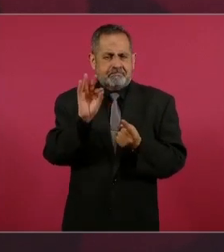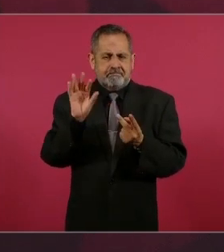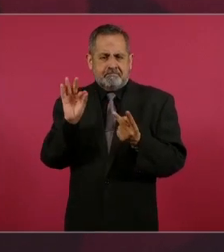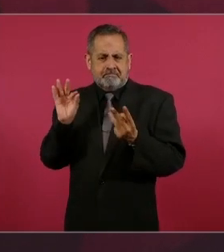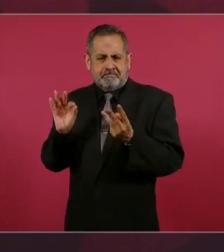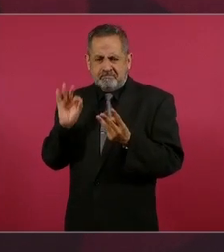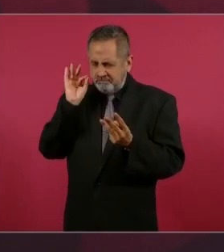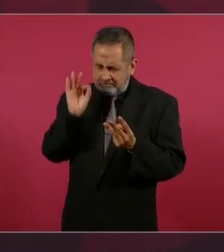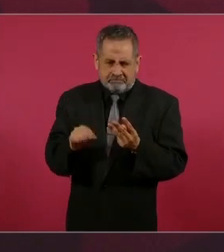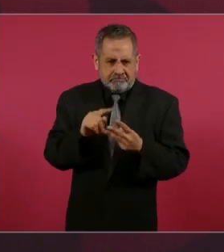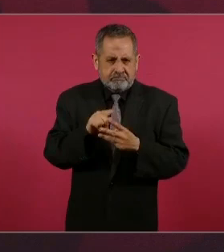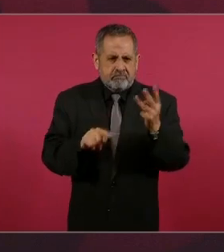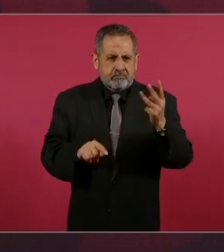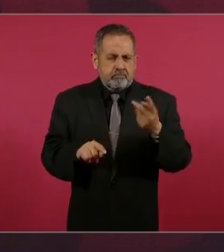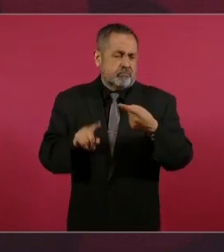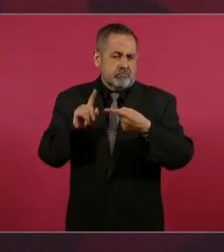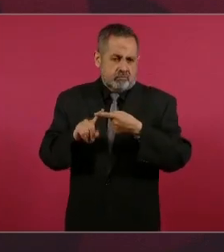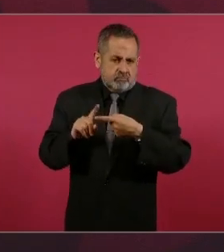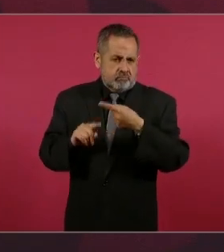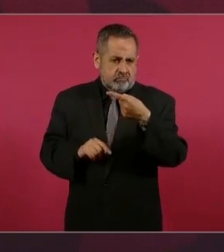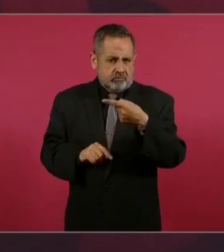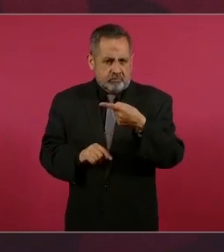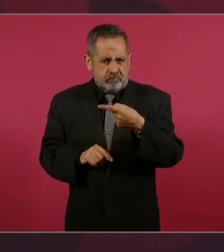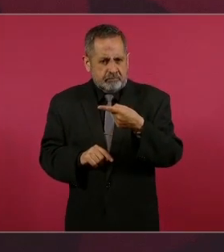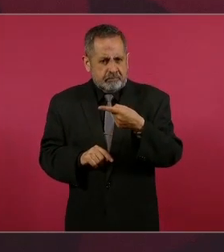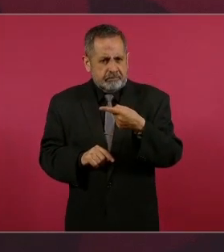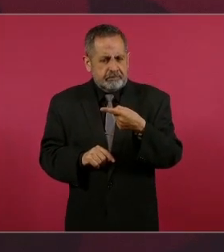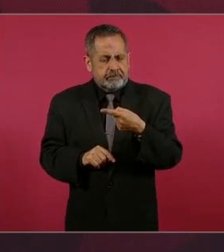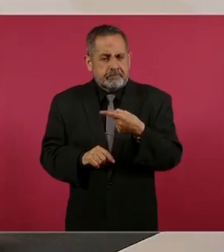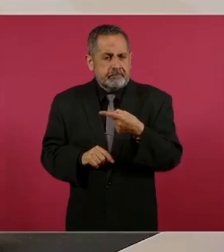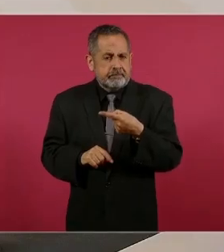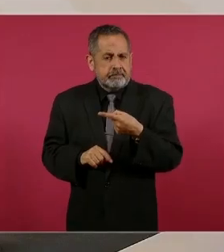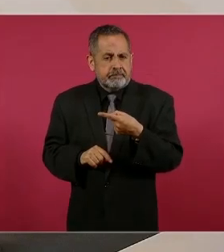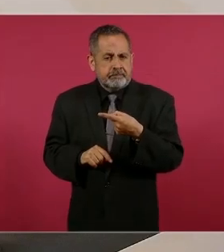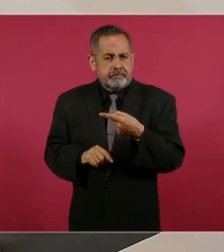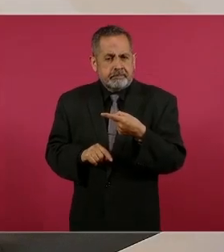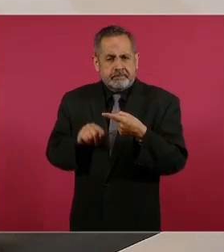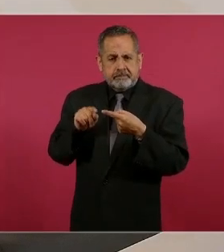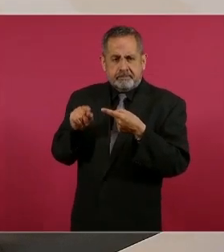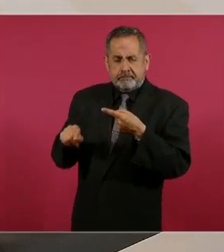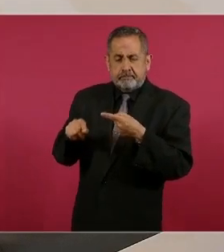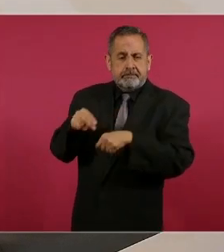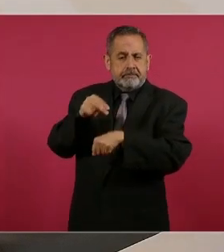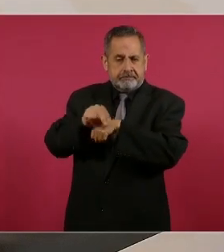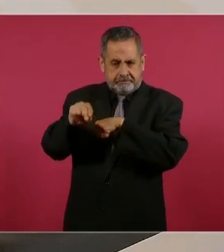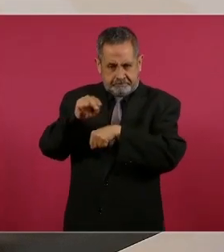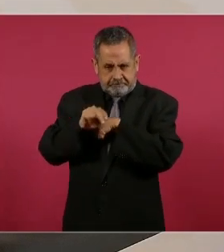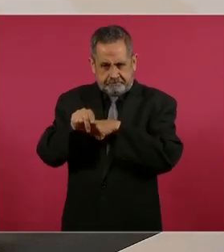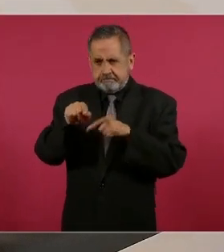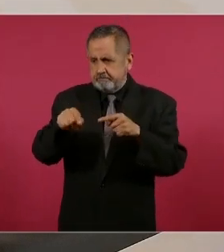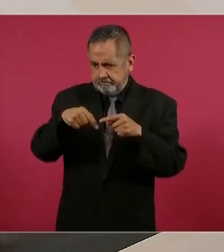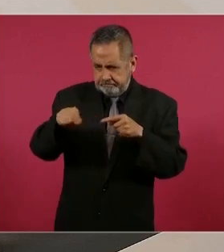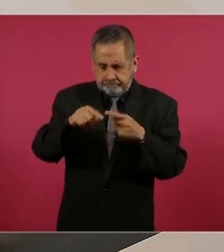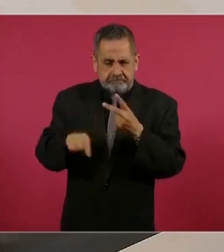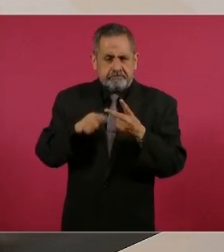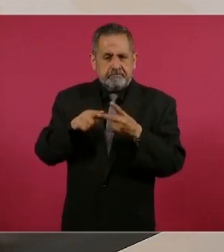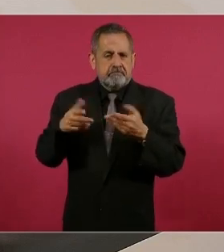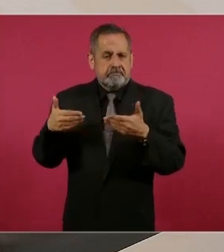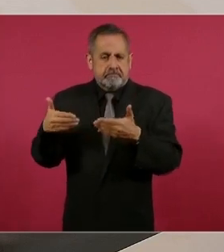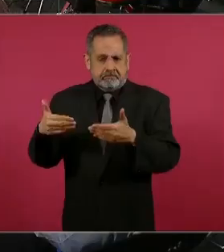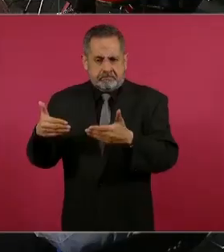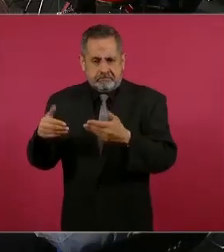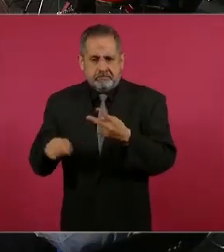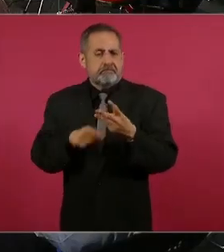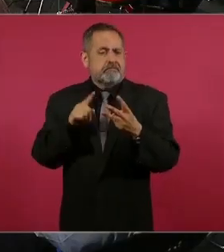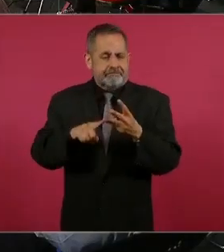mejores. Uno en Nicaragua, otro en Panamá y